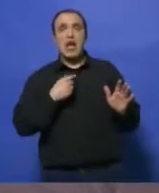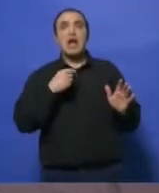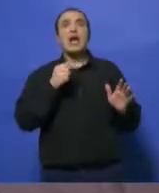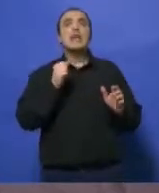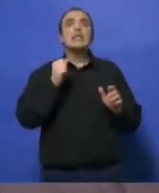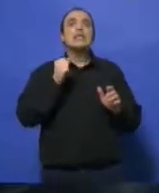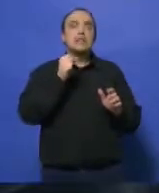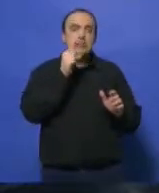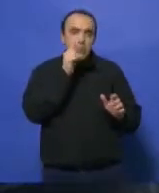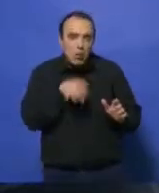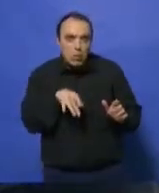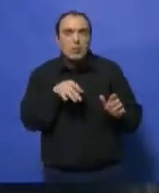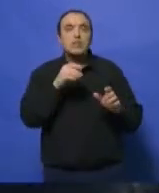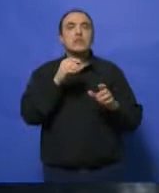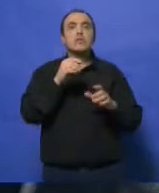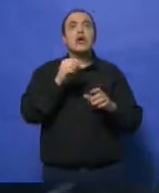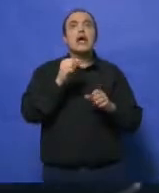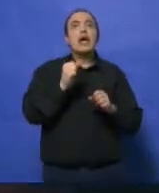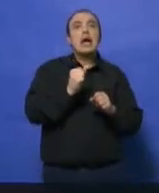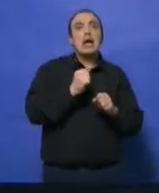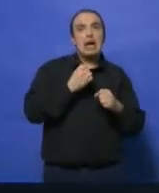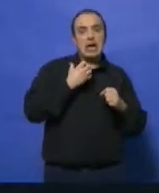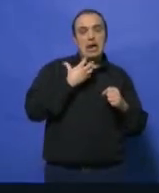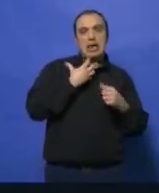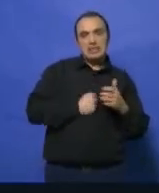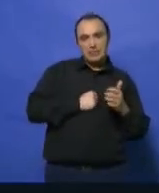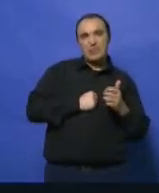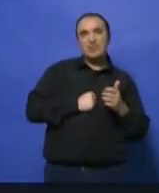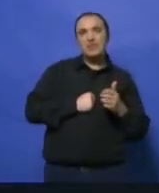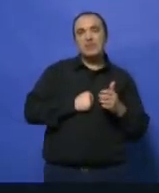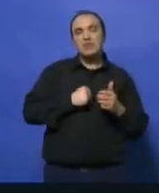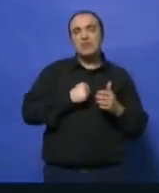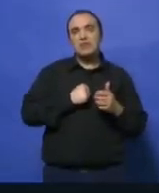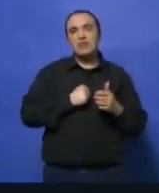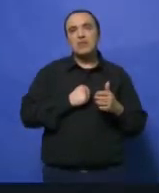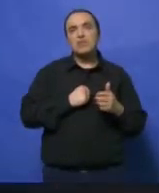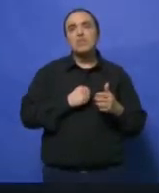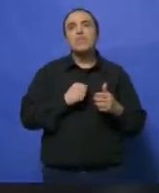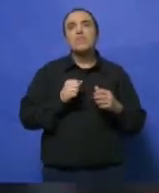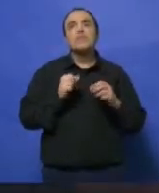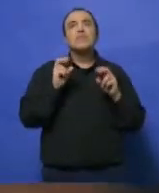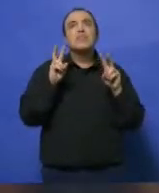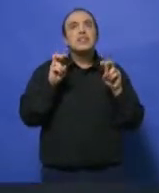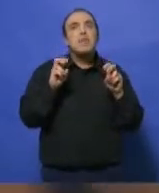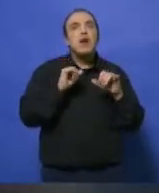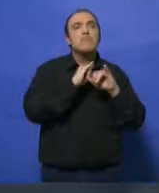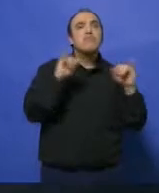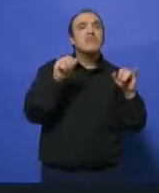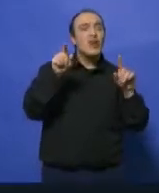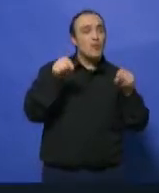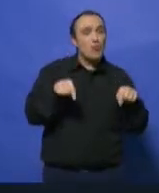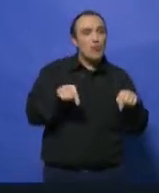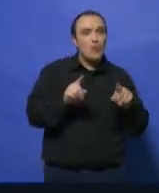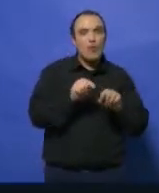en este tema, digamos. Es un tema que todavía no está muy difundido, y más en una ciudad tan chica como la nuestra, pero